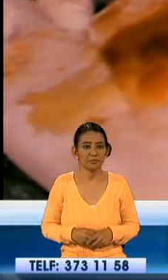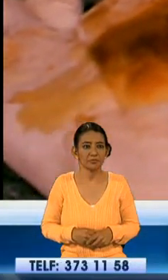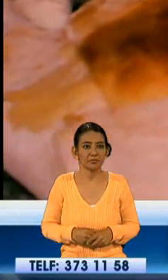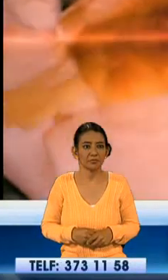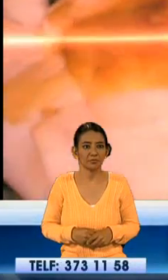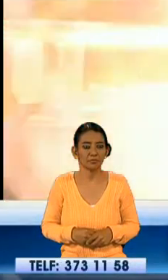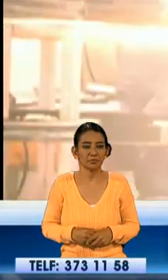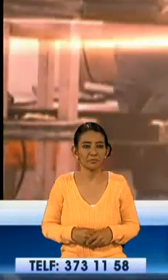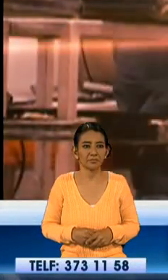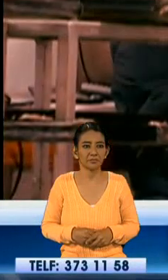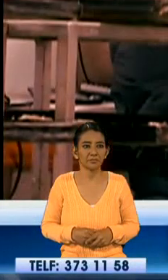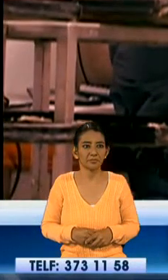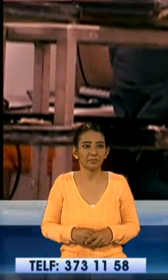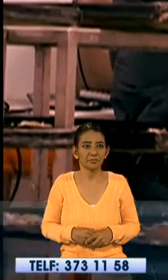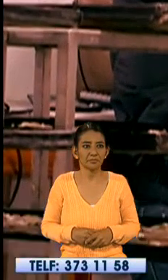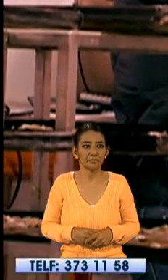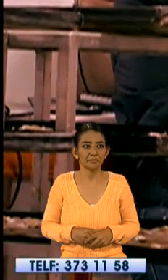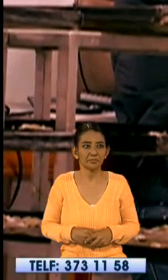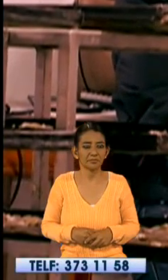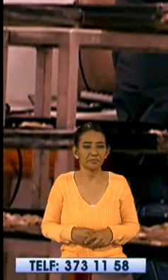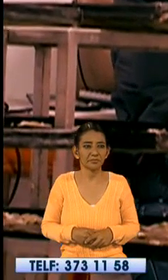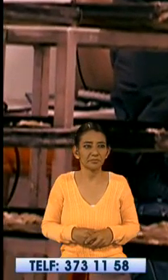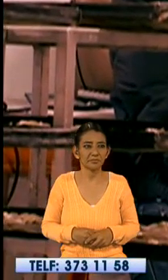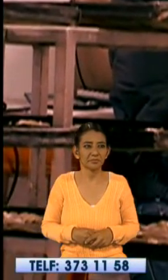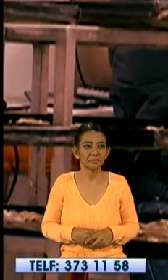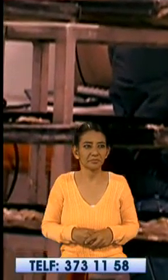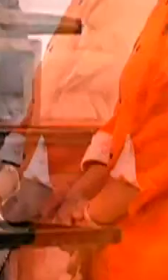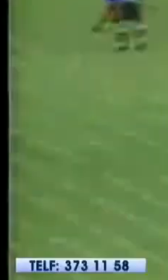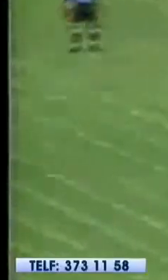En Quito informó Sofía Vintimilla.